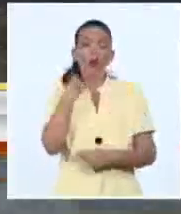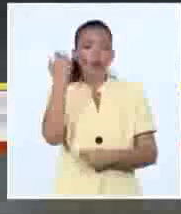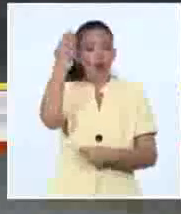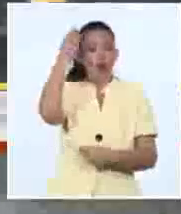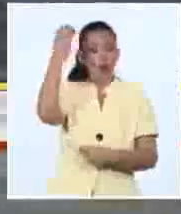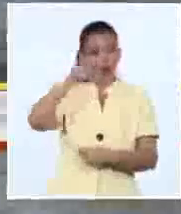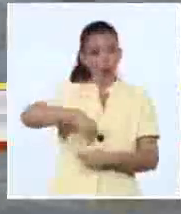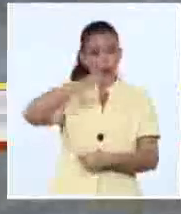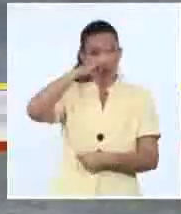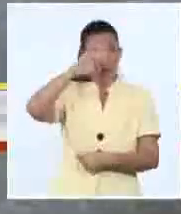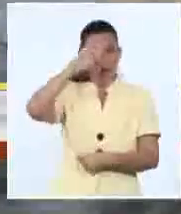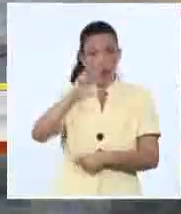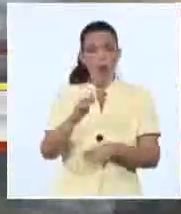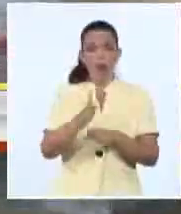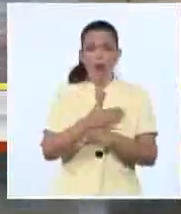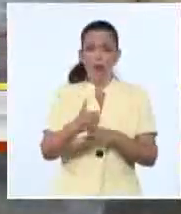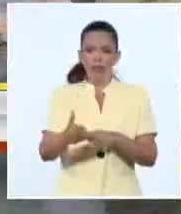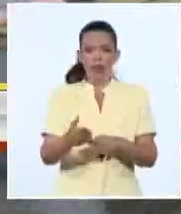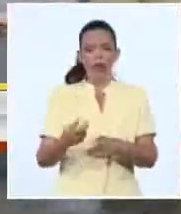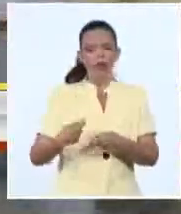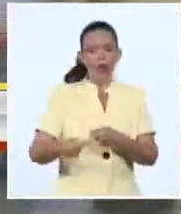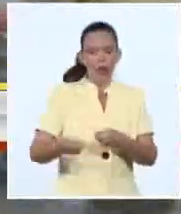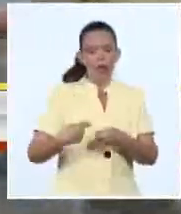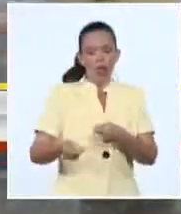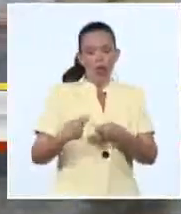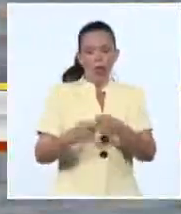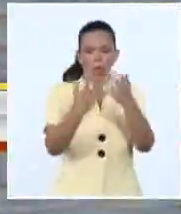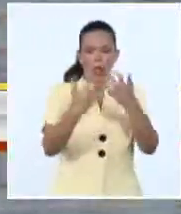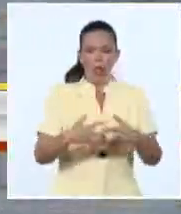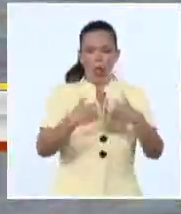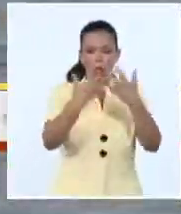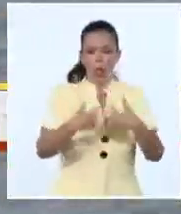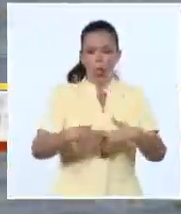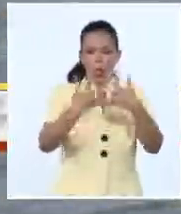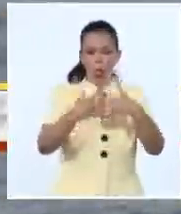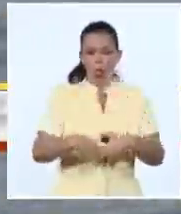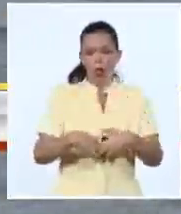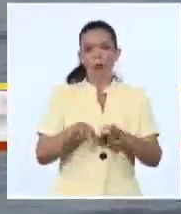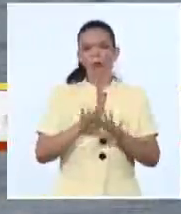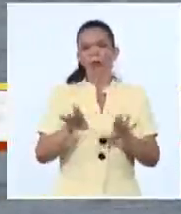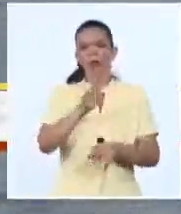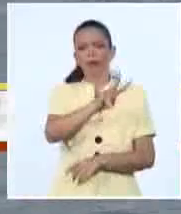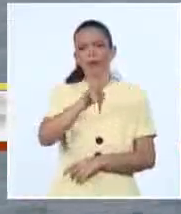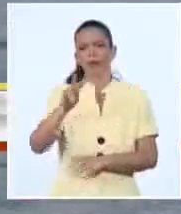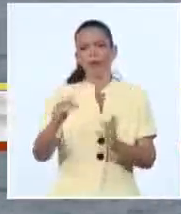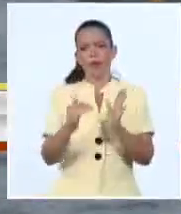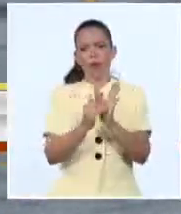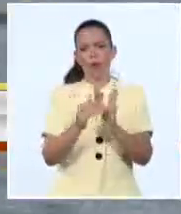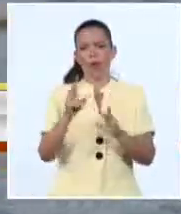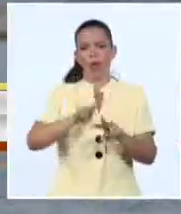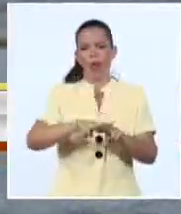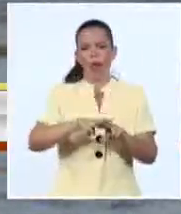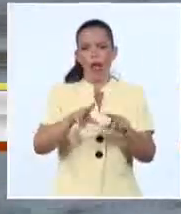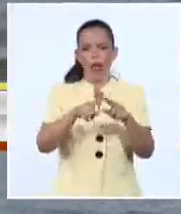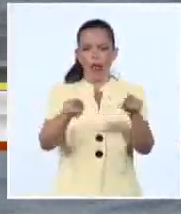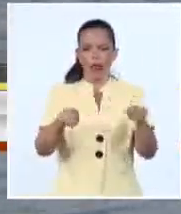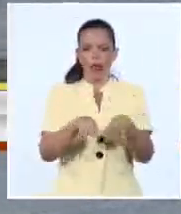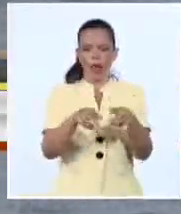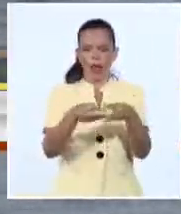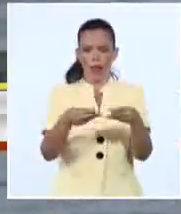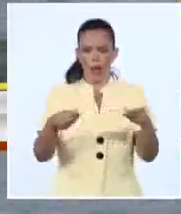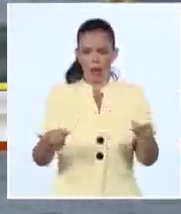realizó cuantiosas y costosas inversiones que elevaron a 22.000 el número de hectáreas de espejos de agua almacenada en 52 presas